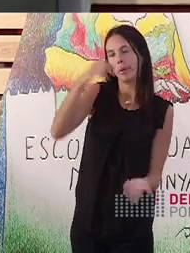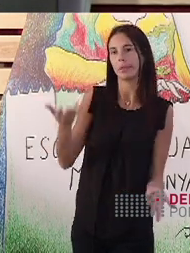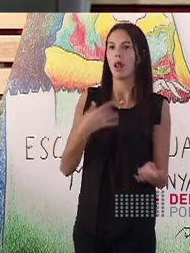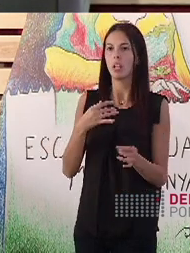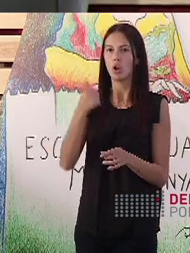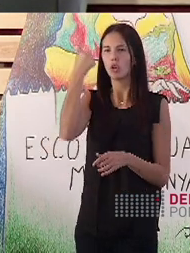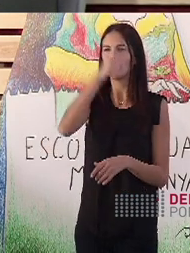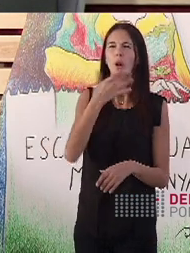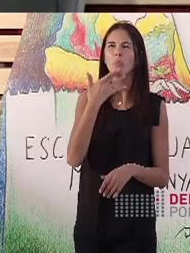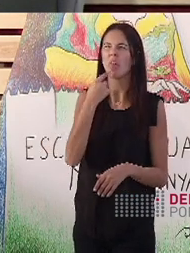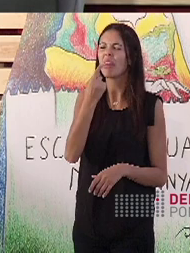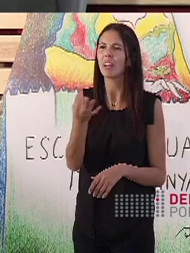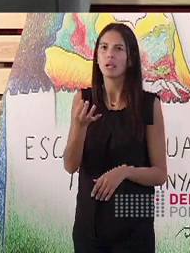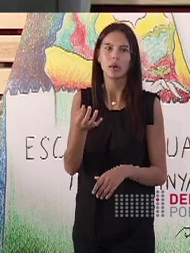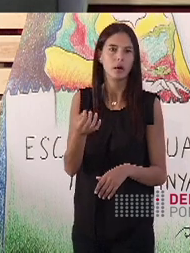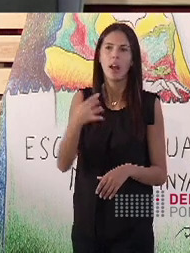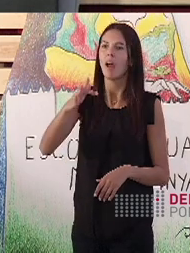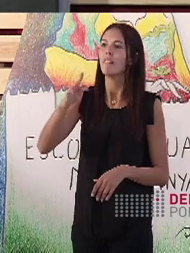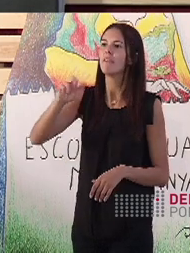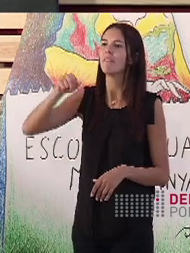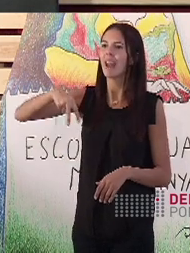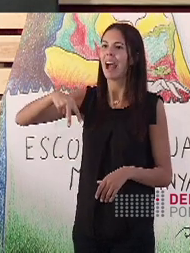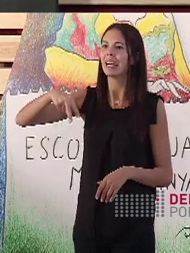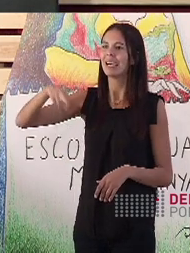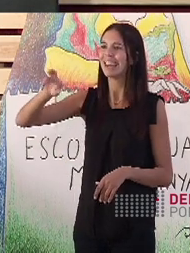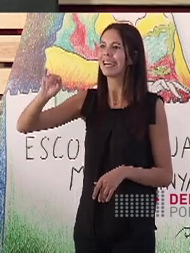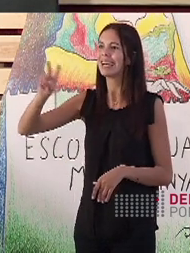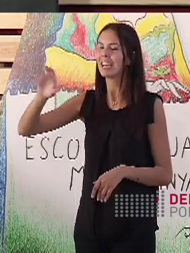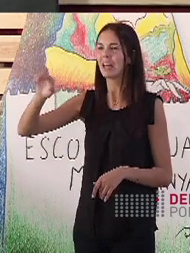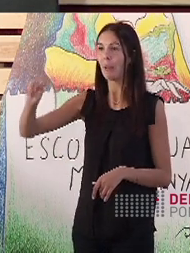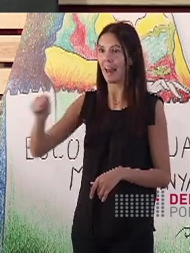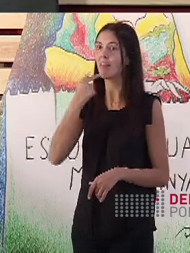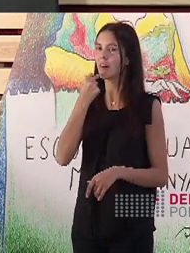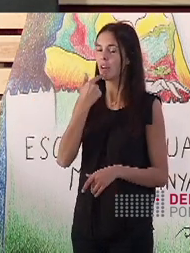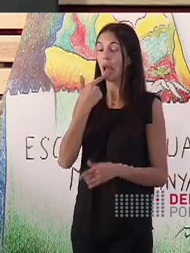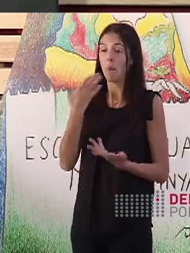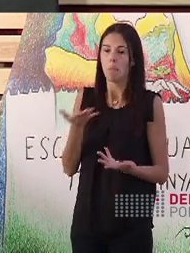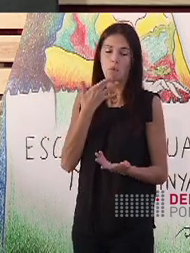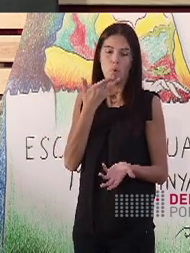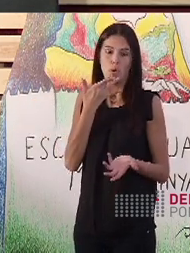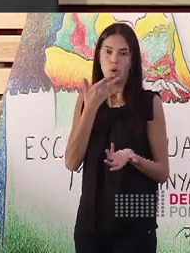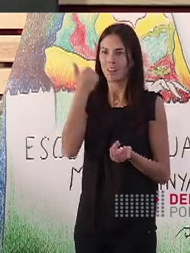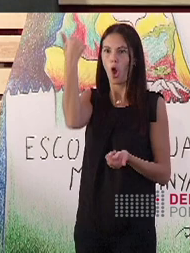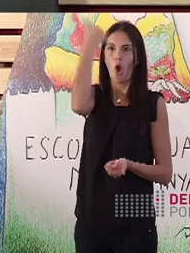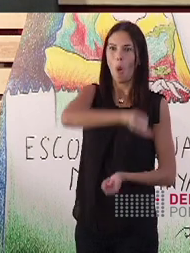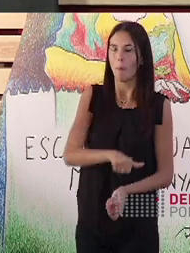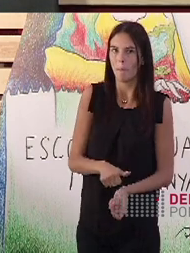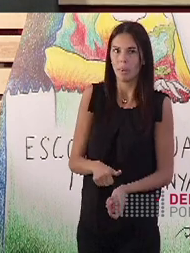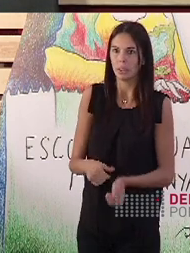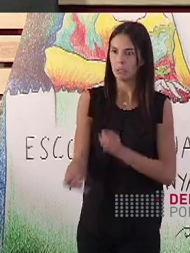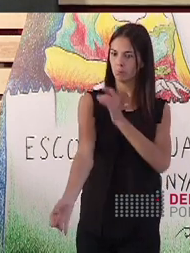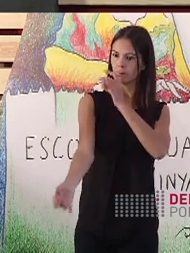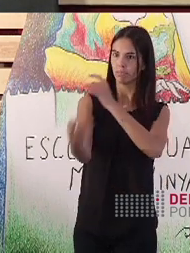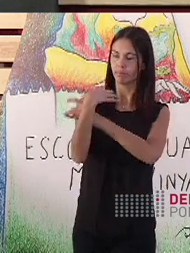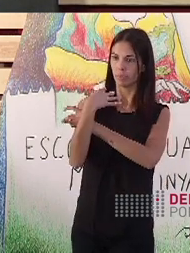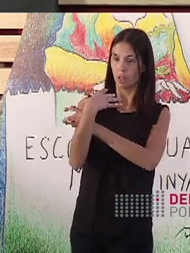llegan, ¿cómo era? ¿Cómo era eso? Fran Rivera dijo. Bueno, Fran Rivera, es que. Dijo, es que los hombres no podemos